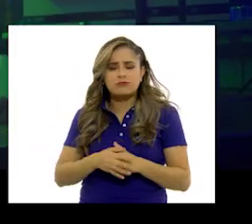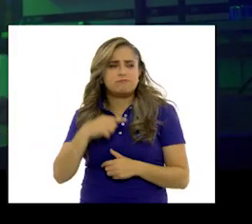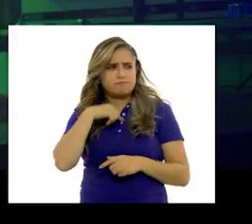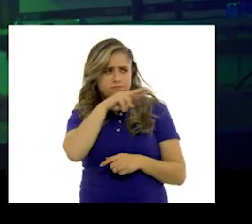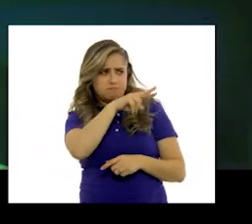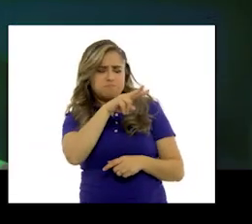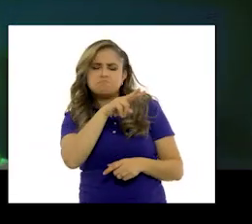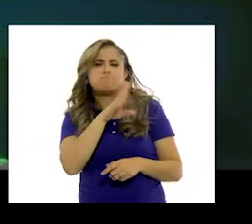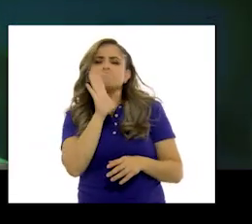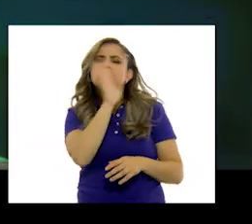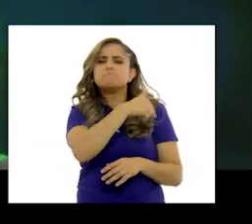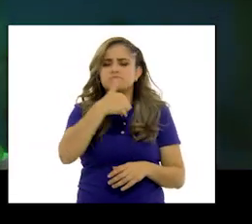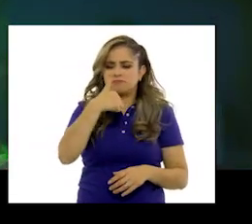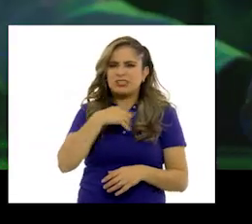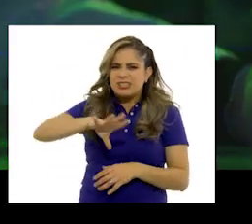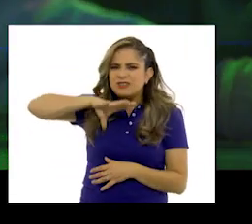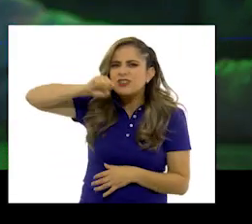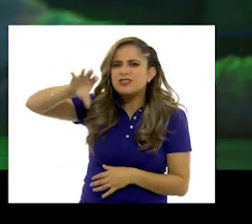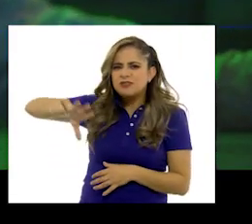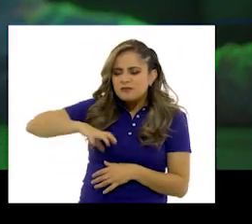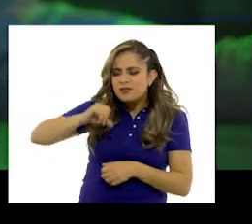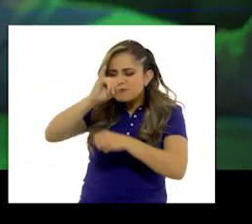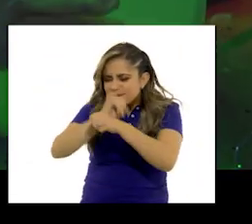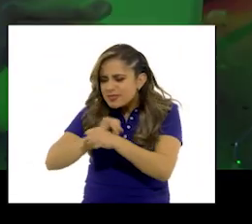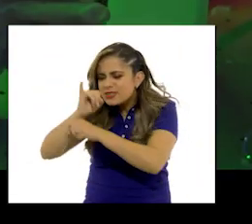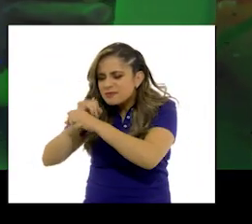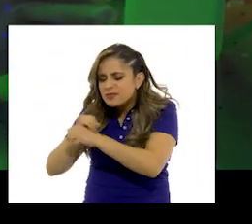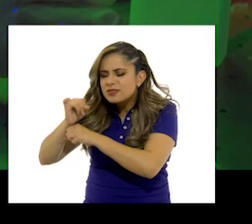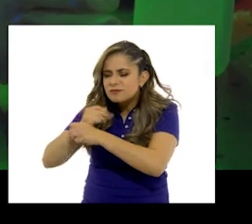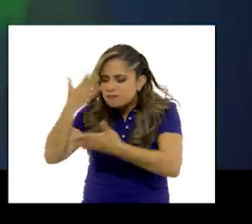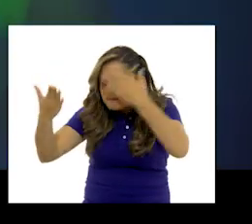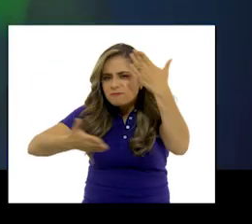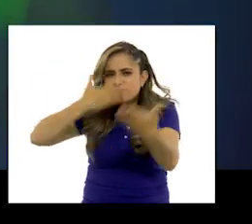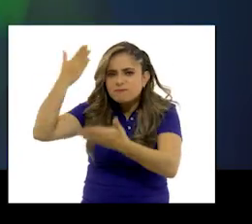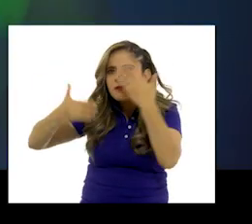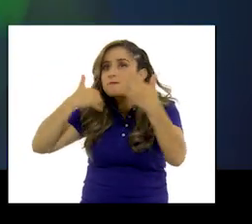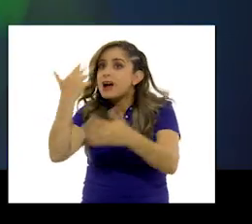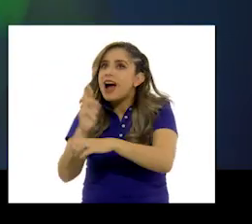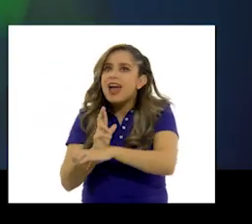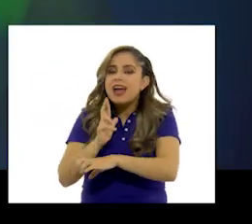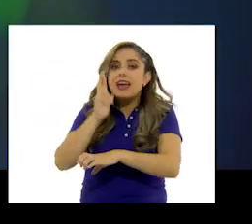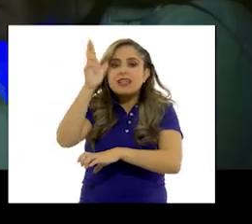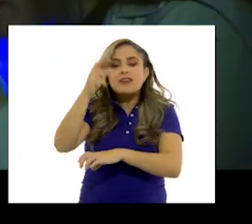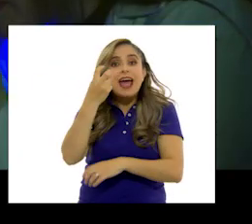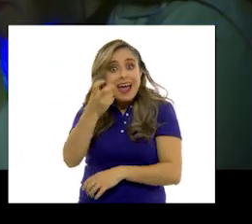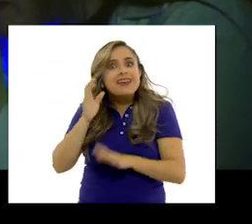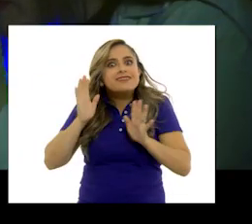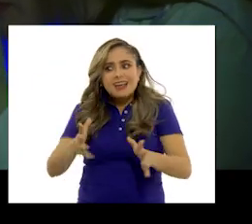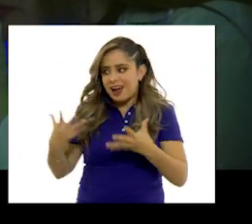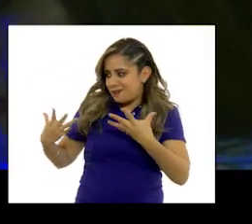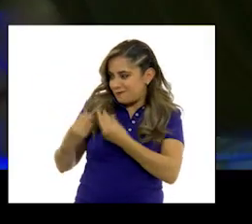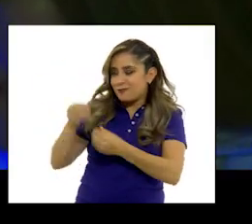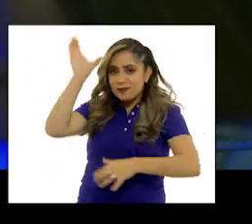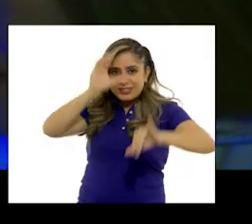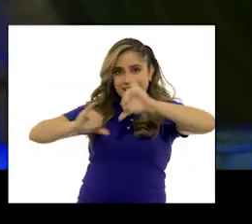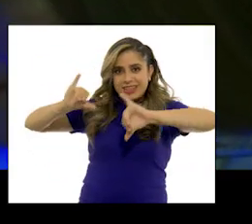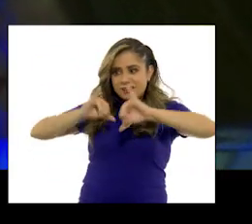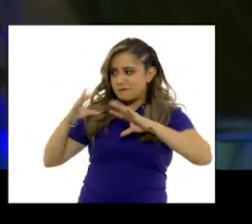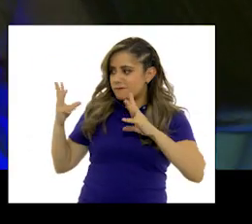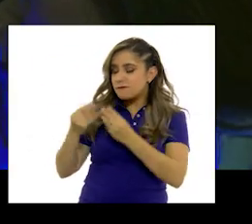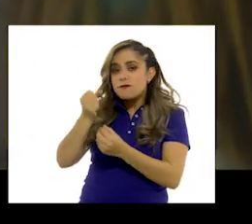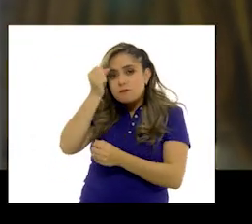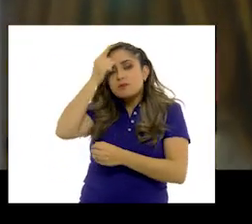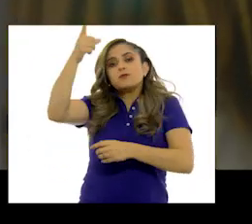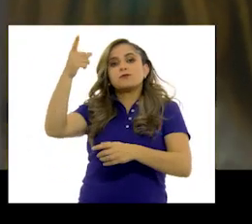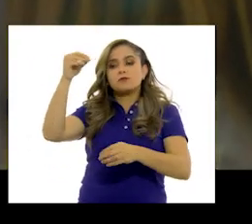voces me retaron para estudiar y trabajar en crear algo que algún día fuera al espacio, y lo logré. Así que junto con otros científicos creamos un